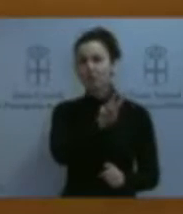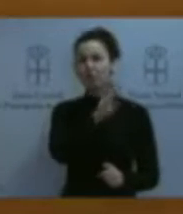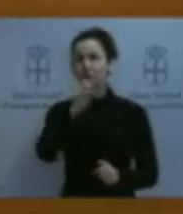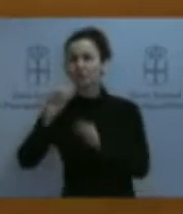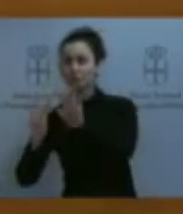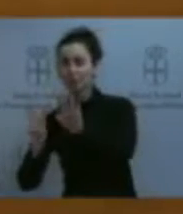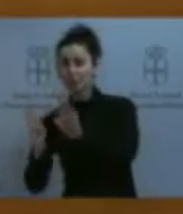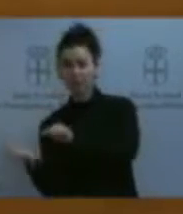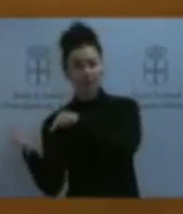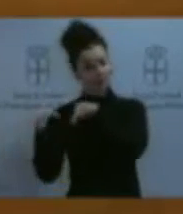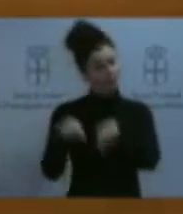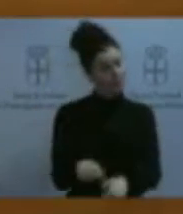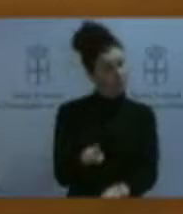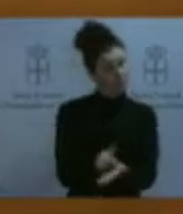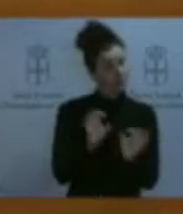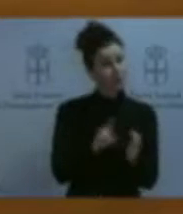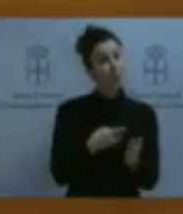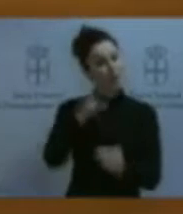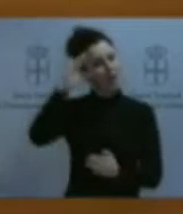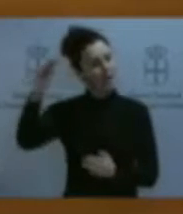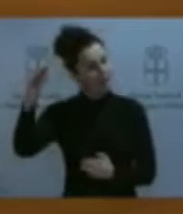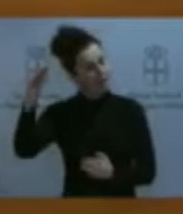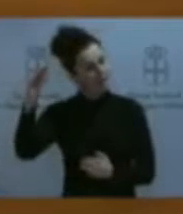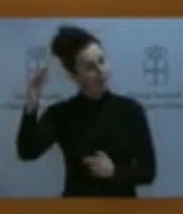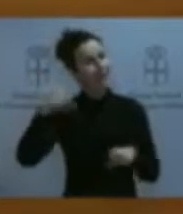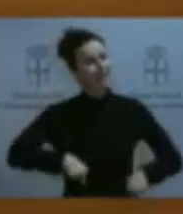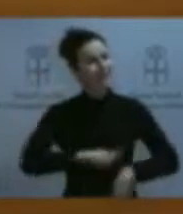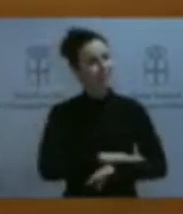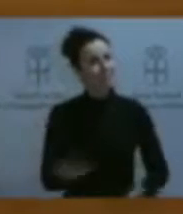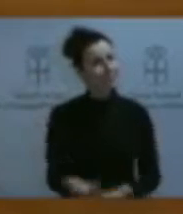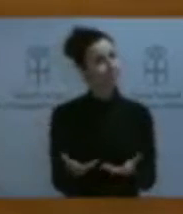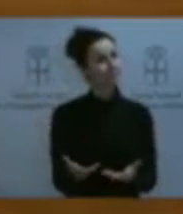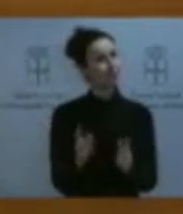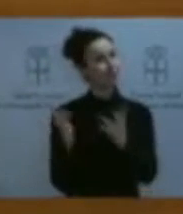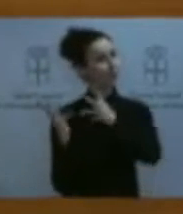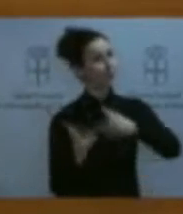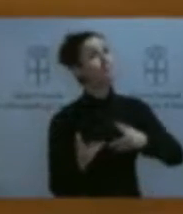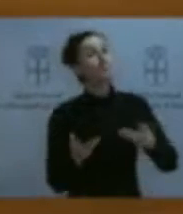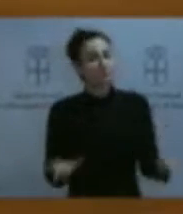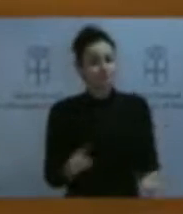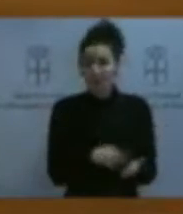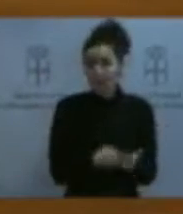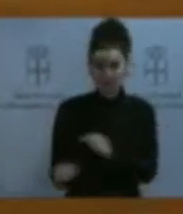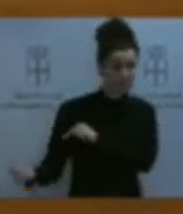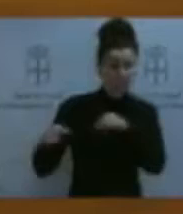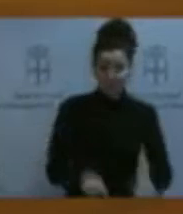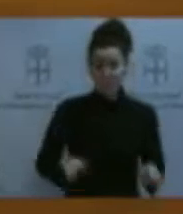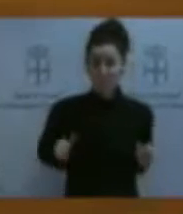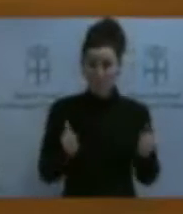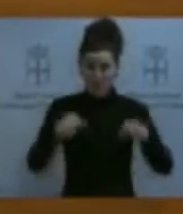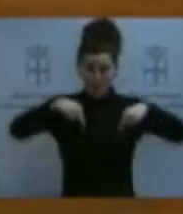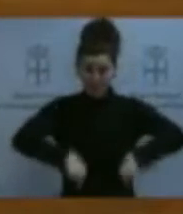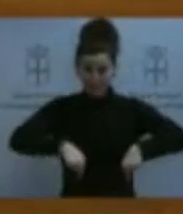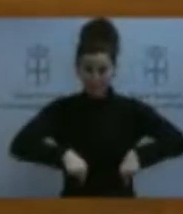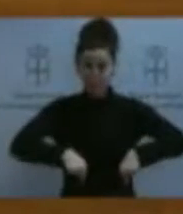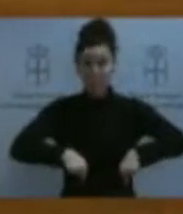Administración Pública asturiana, ¿no? Y eso es importante, porque de los planes de retorno que ha puesto en marcha, de esta emigración que una buena